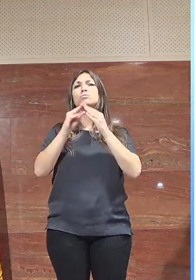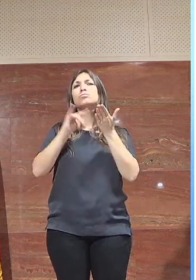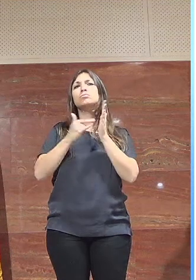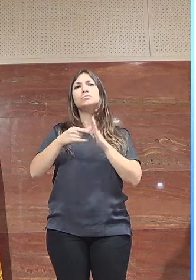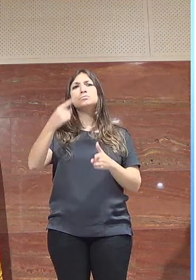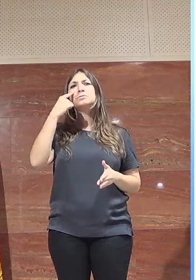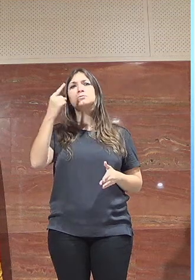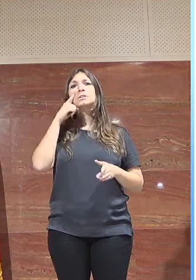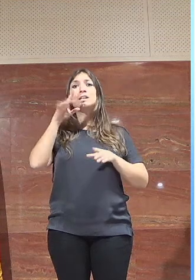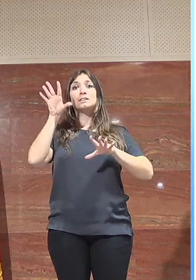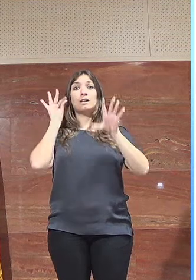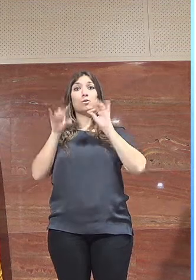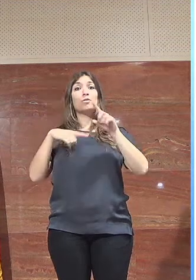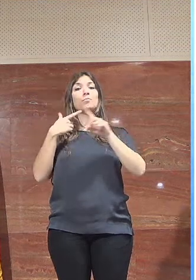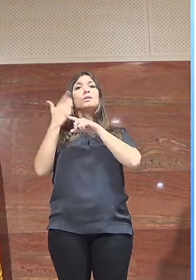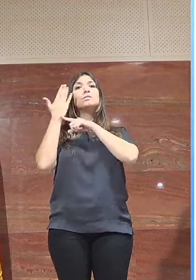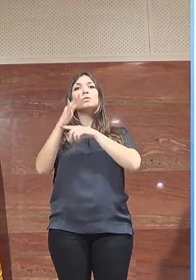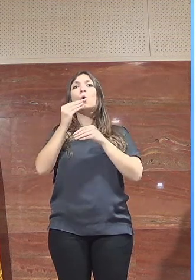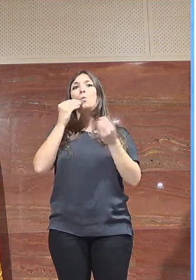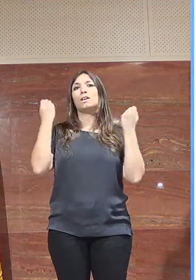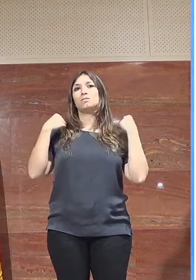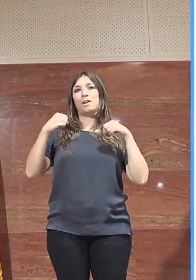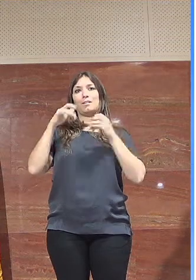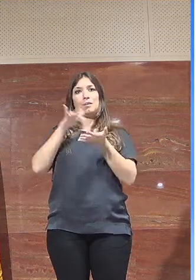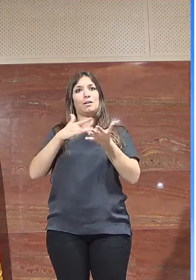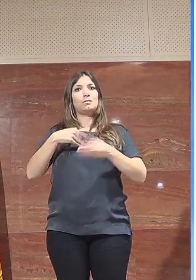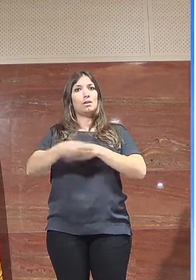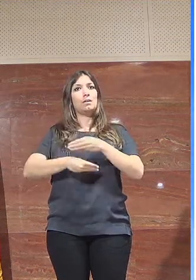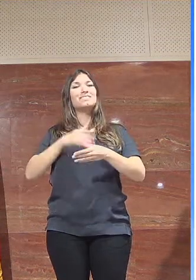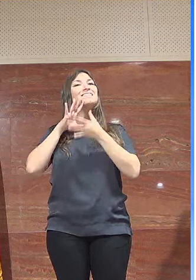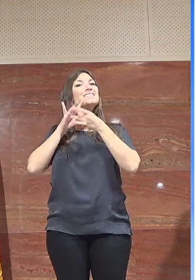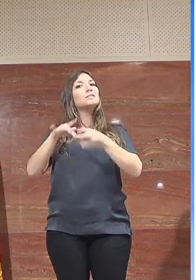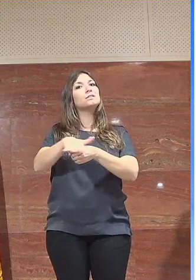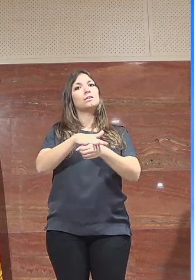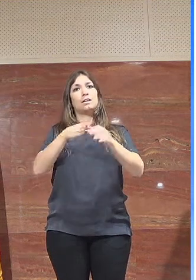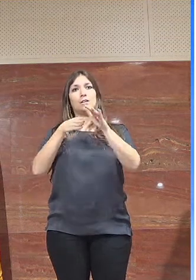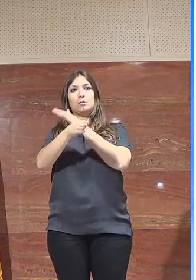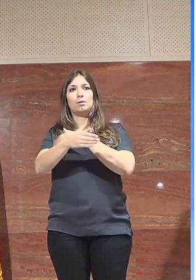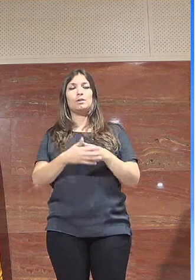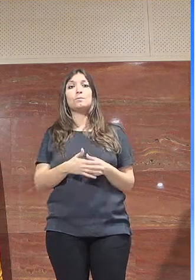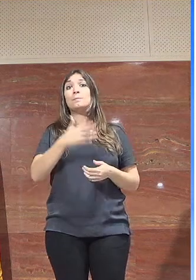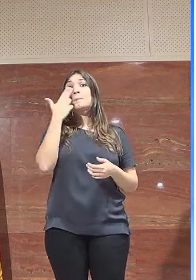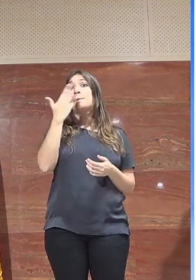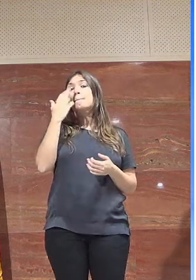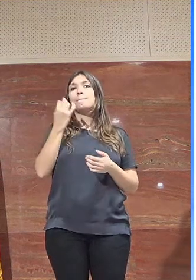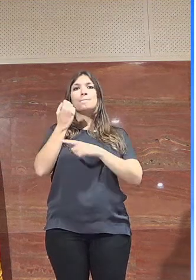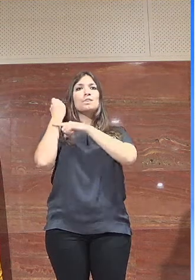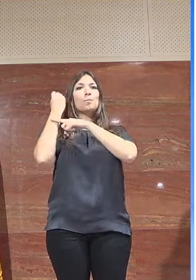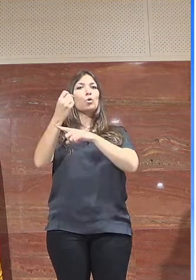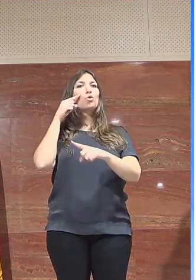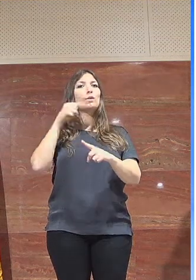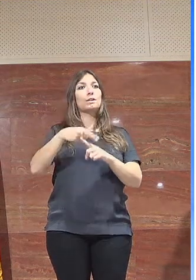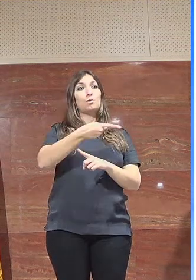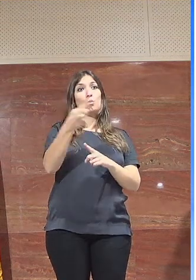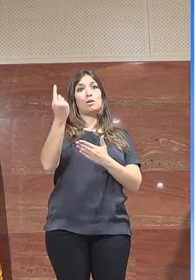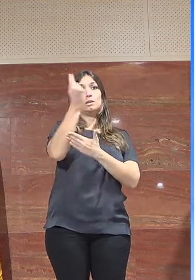seleccionar y presentar buenas prácticas en la accesibilidad. Nuestro interés ha sido el de servir de apoyo para que los